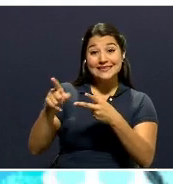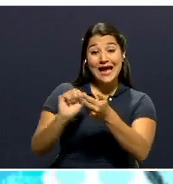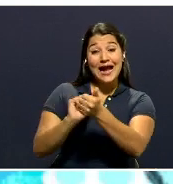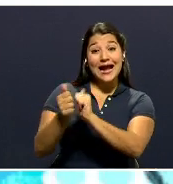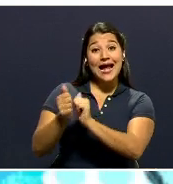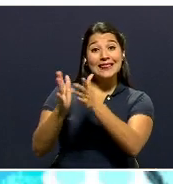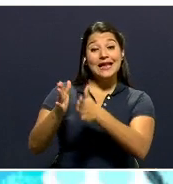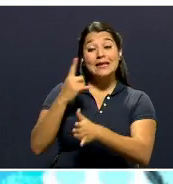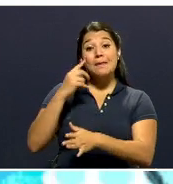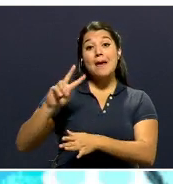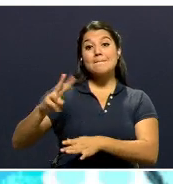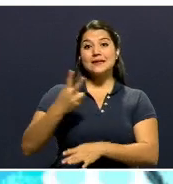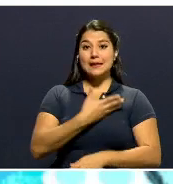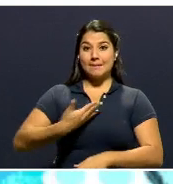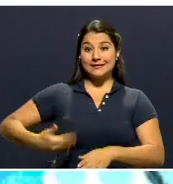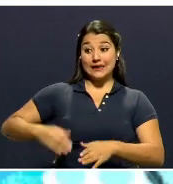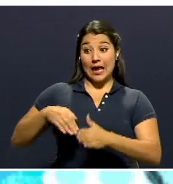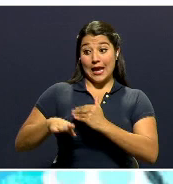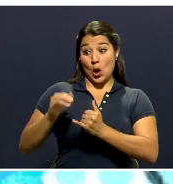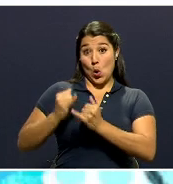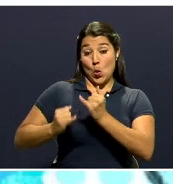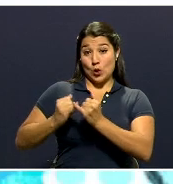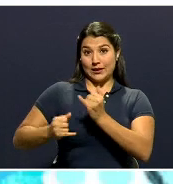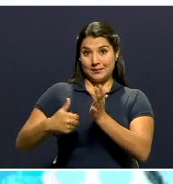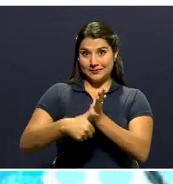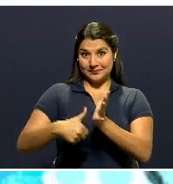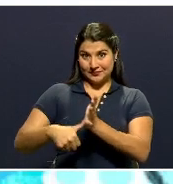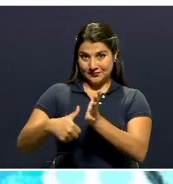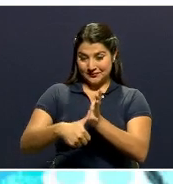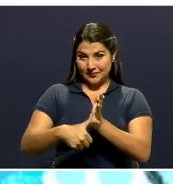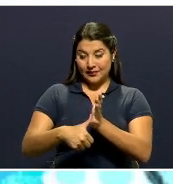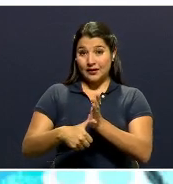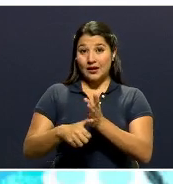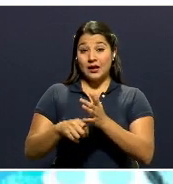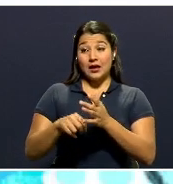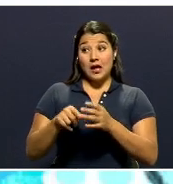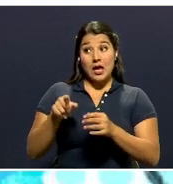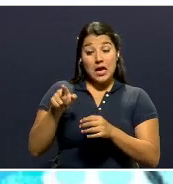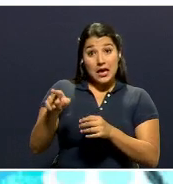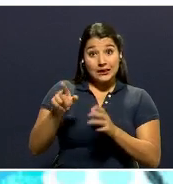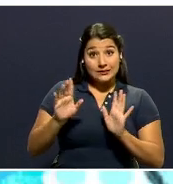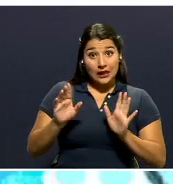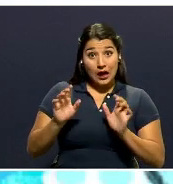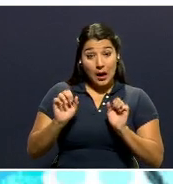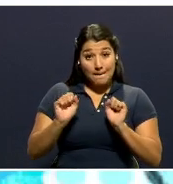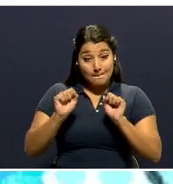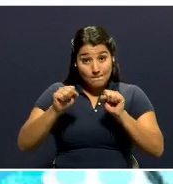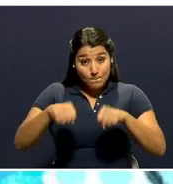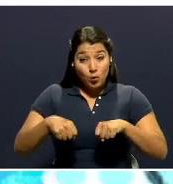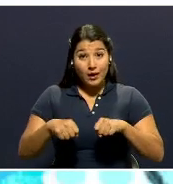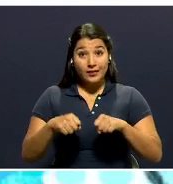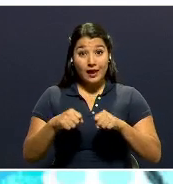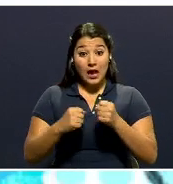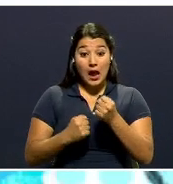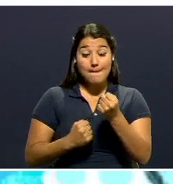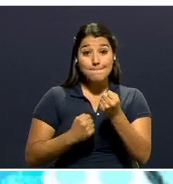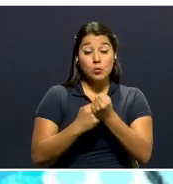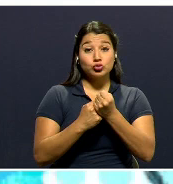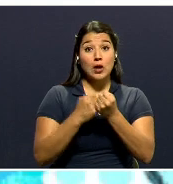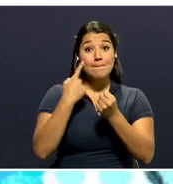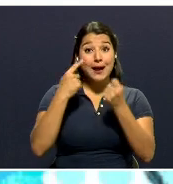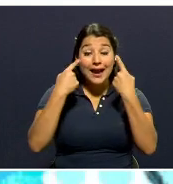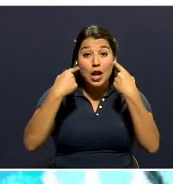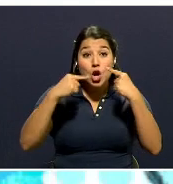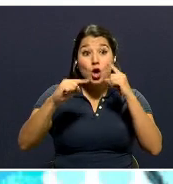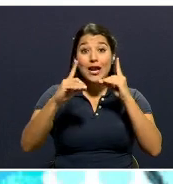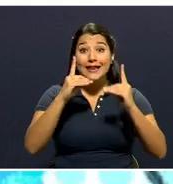en las últimas elecciones. ¿Puede ser el pasaporte para reconstruir el diálogo con la